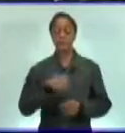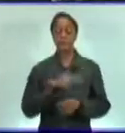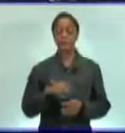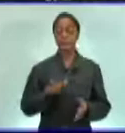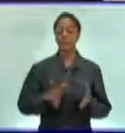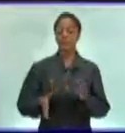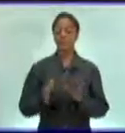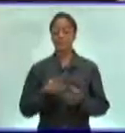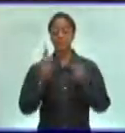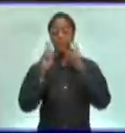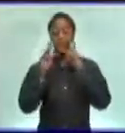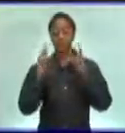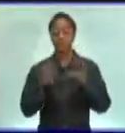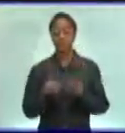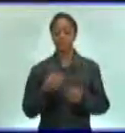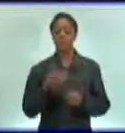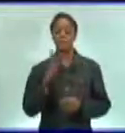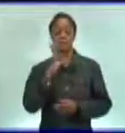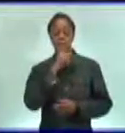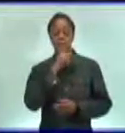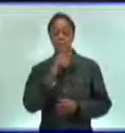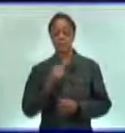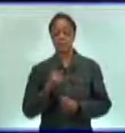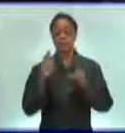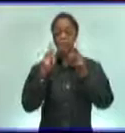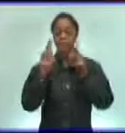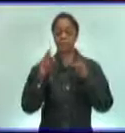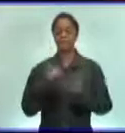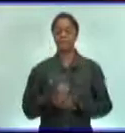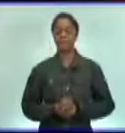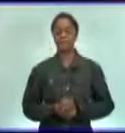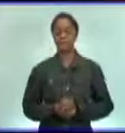de la vida, de la maravillosa vida.